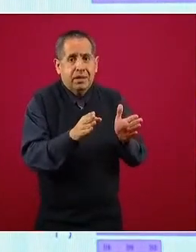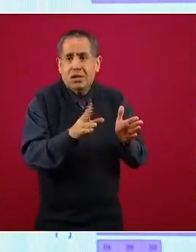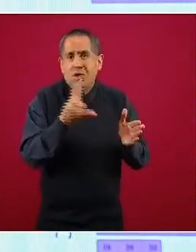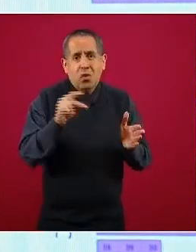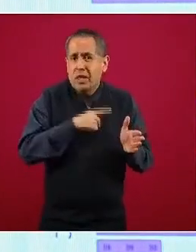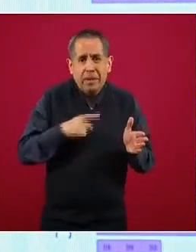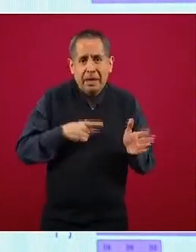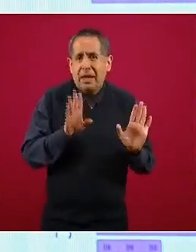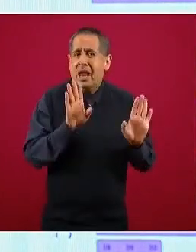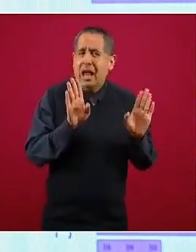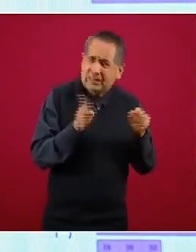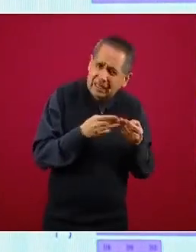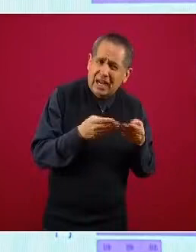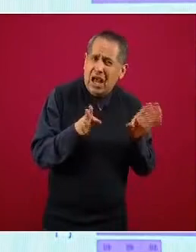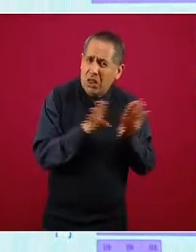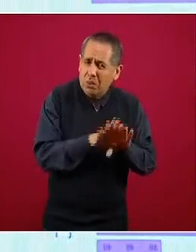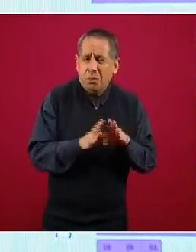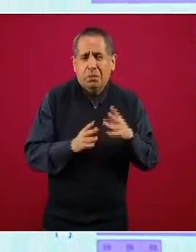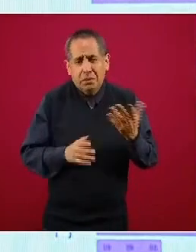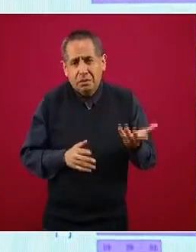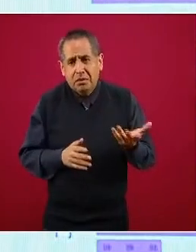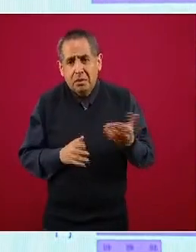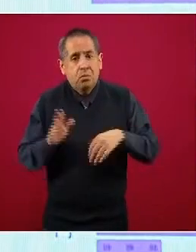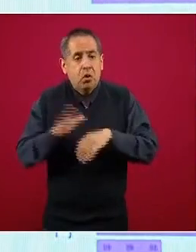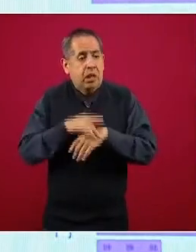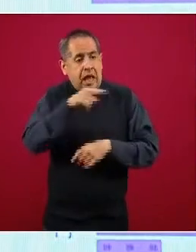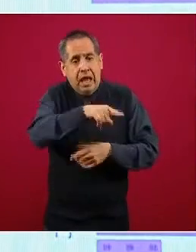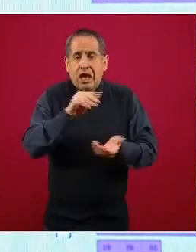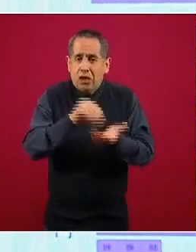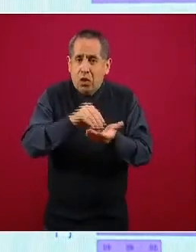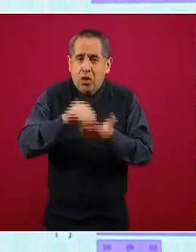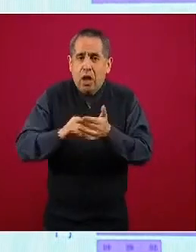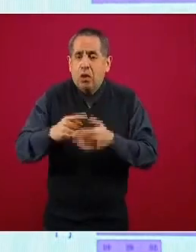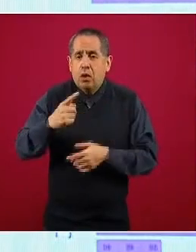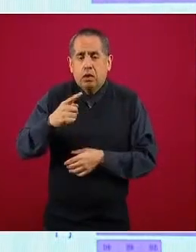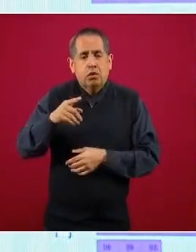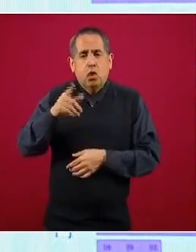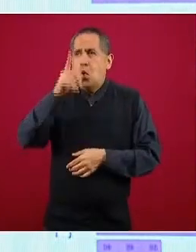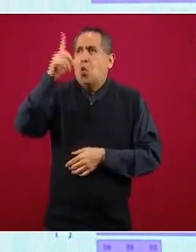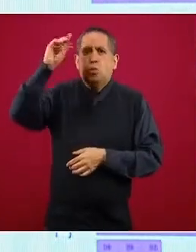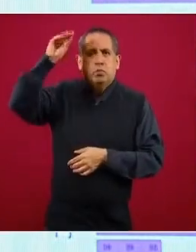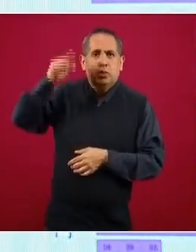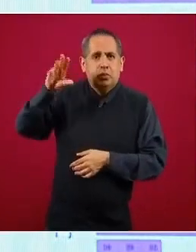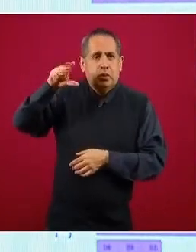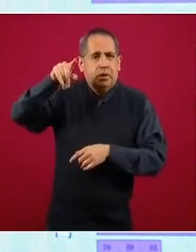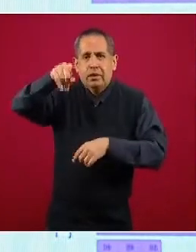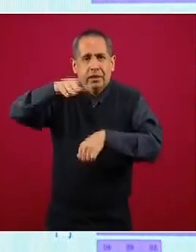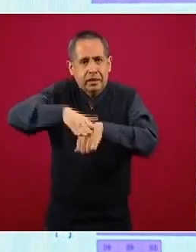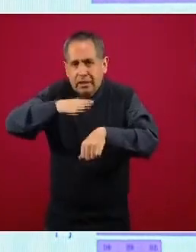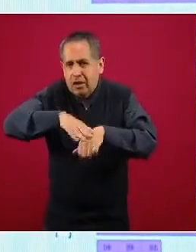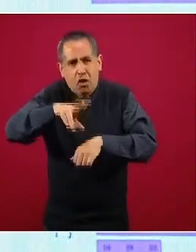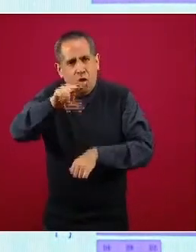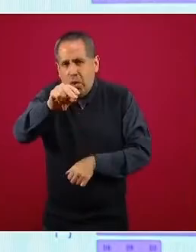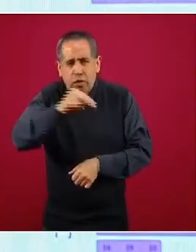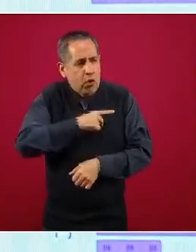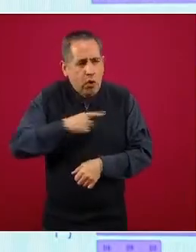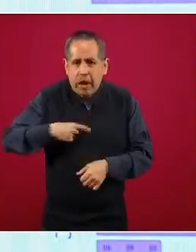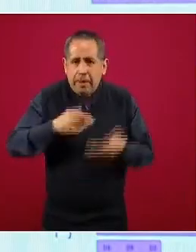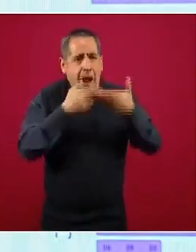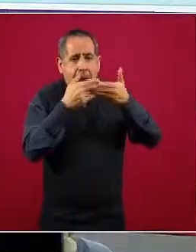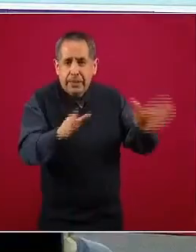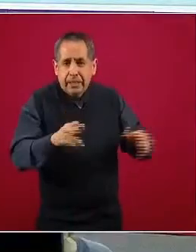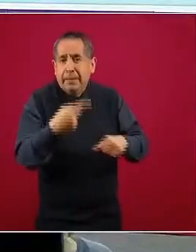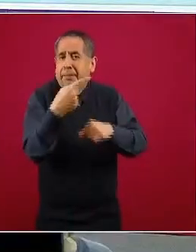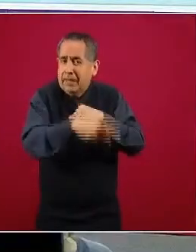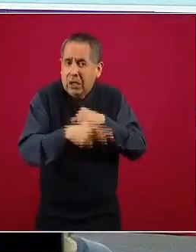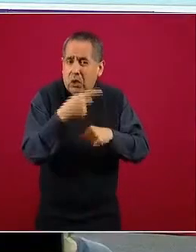estar abiertos, porque el semáforo de riesgo indica que no es procedente, que es